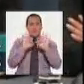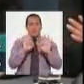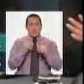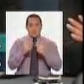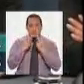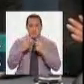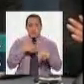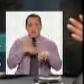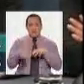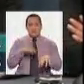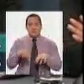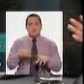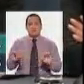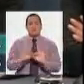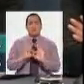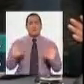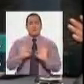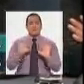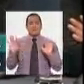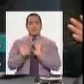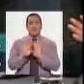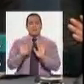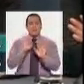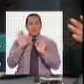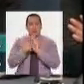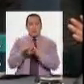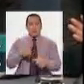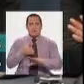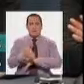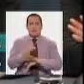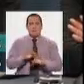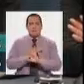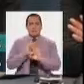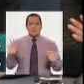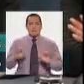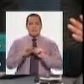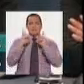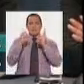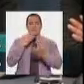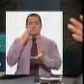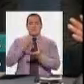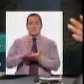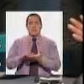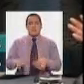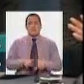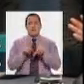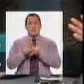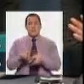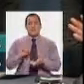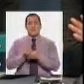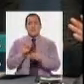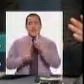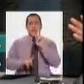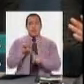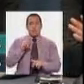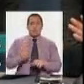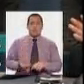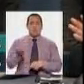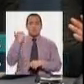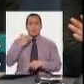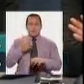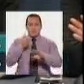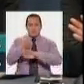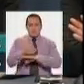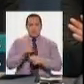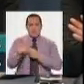hicimos. No hay ningún tipo de injerencia ni ningún tipo de acto irregular de quienes fuimos a defender al